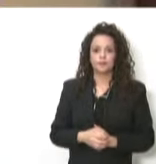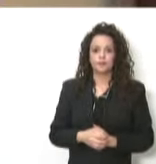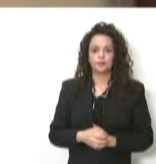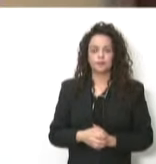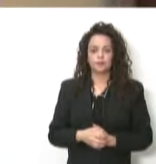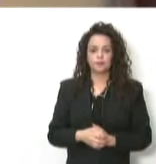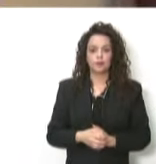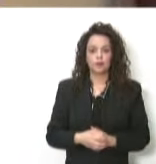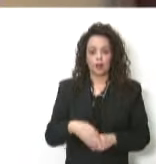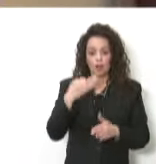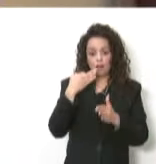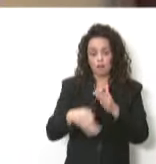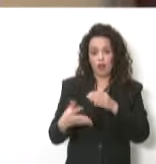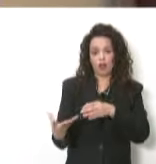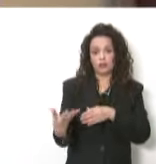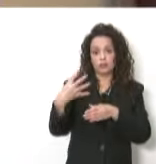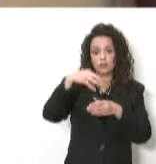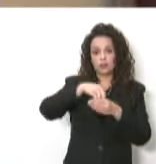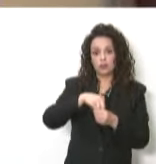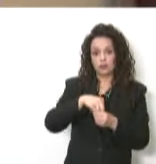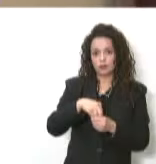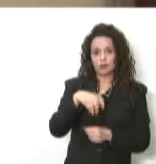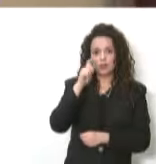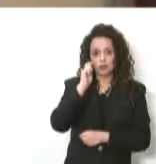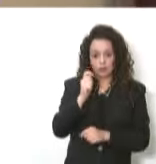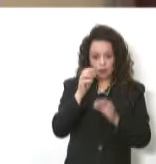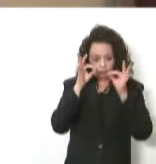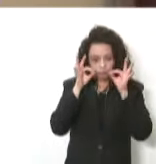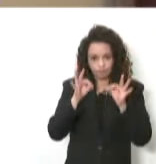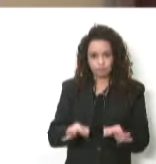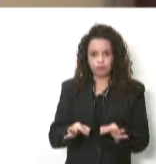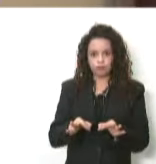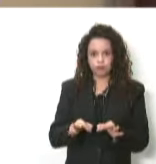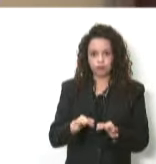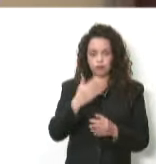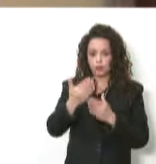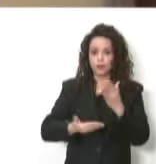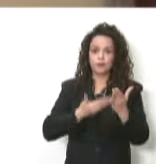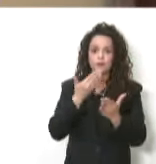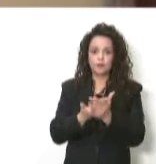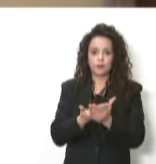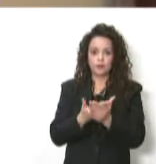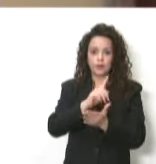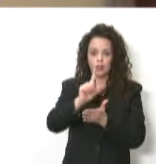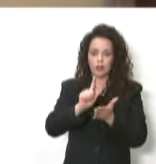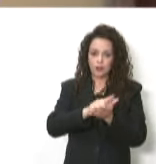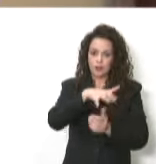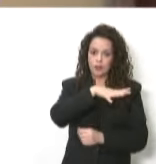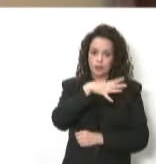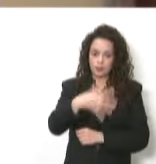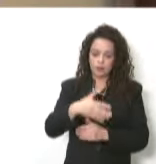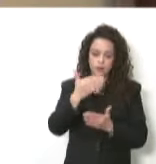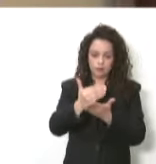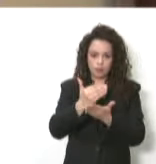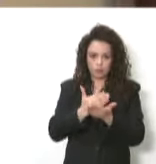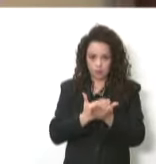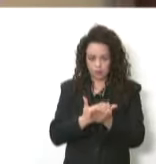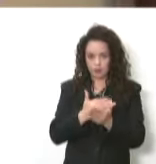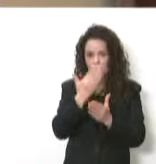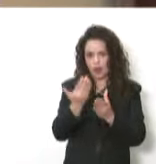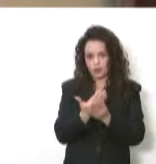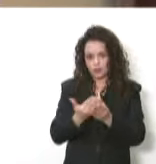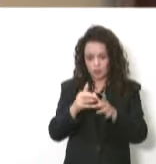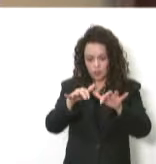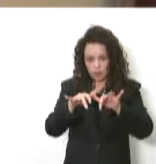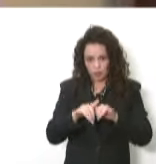modulación e inclusión de definiciones sustantivas establecidas en la Ley General de Archivos, así